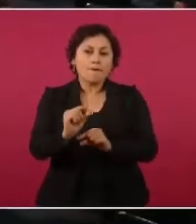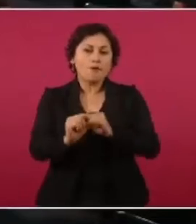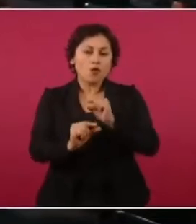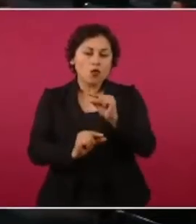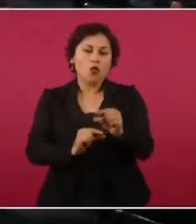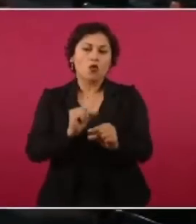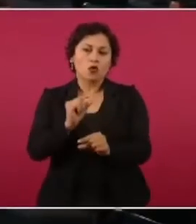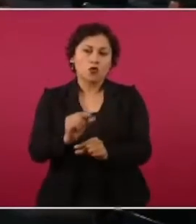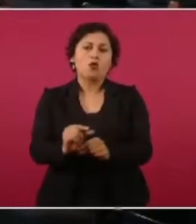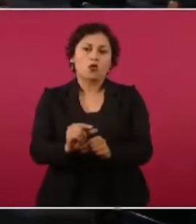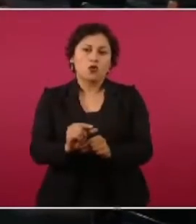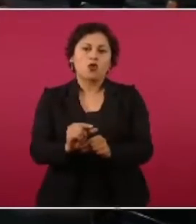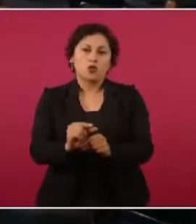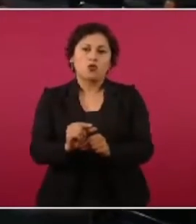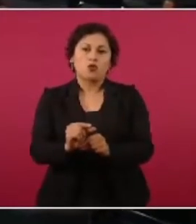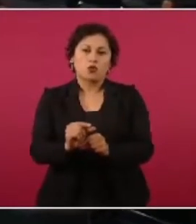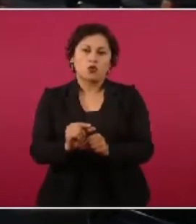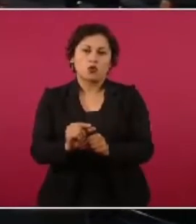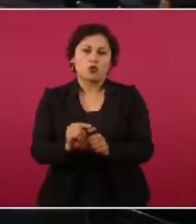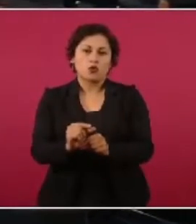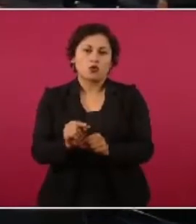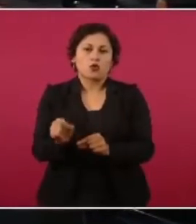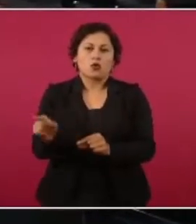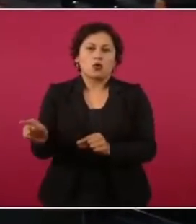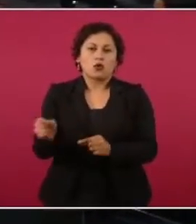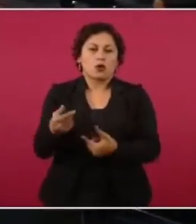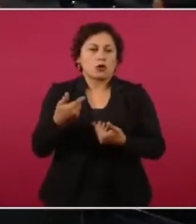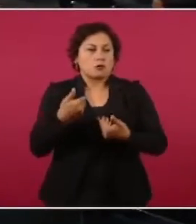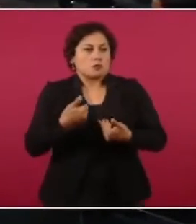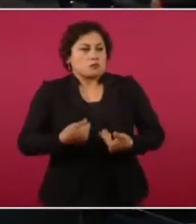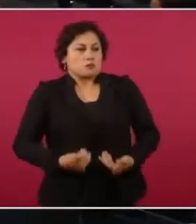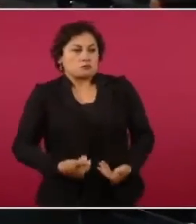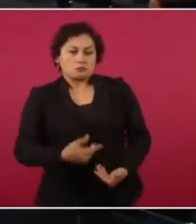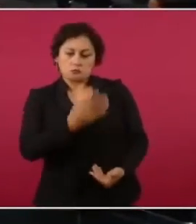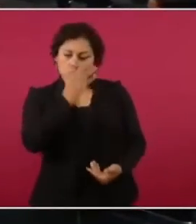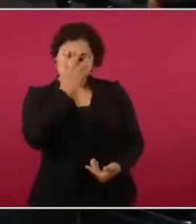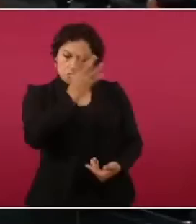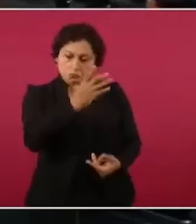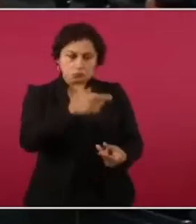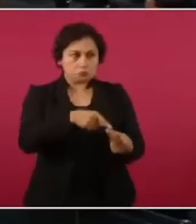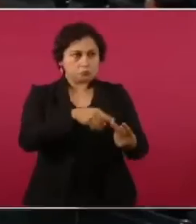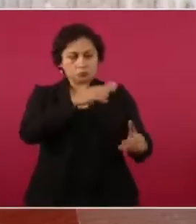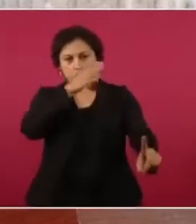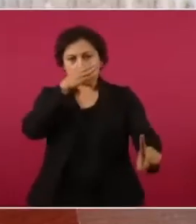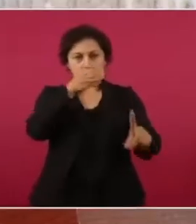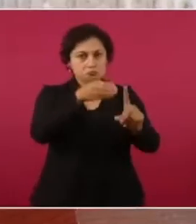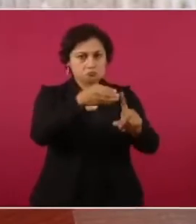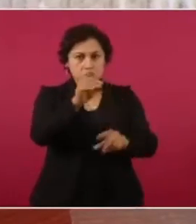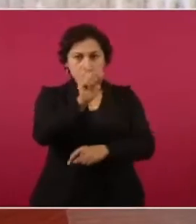de una gente seria, objetiva, profesional,